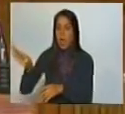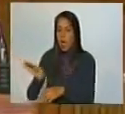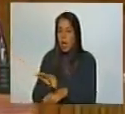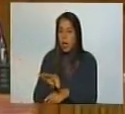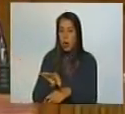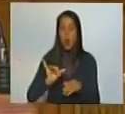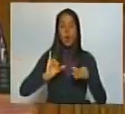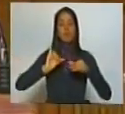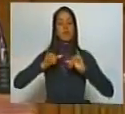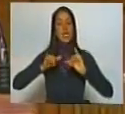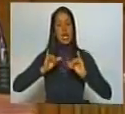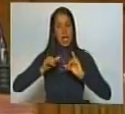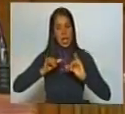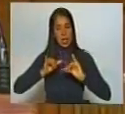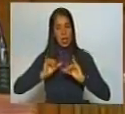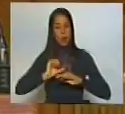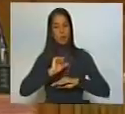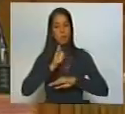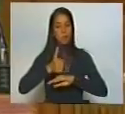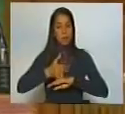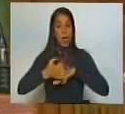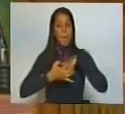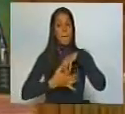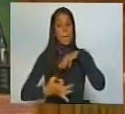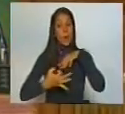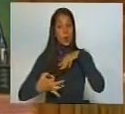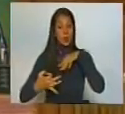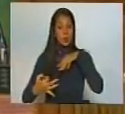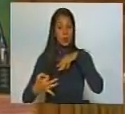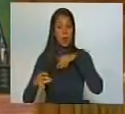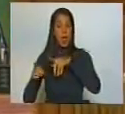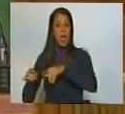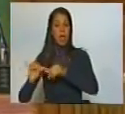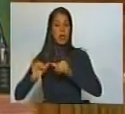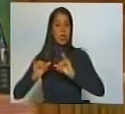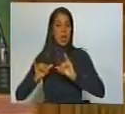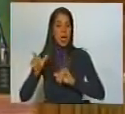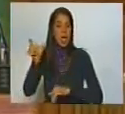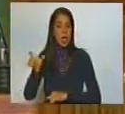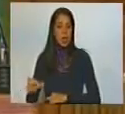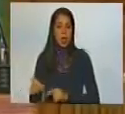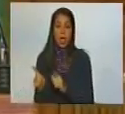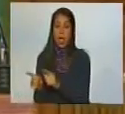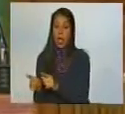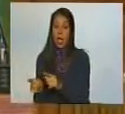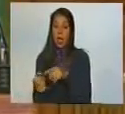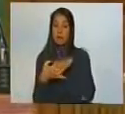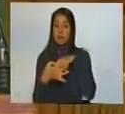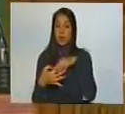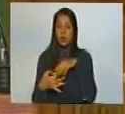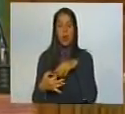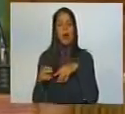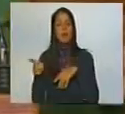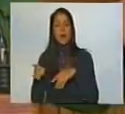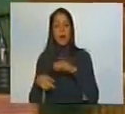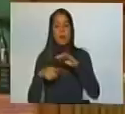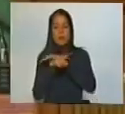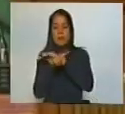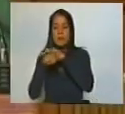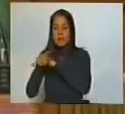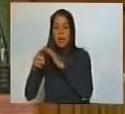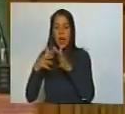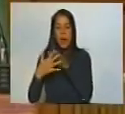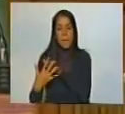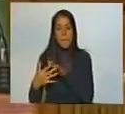ingeniero municipal. Y gente dirá, bueno, un ingeniero municipal. Y ese ingeniero municipal se fue a los barrios de Caracas y comenzó a organizar